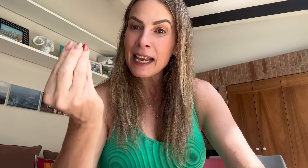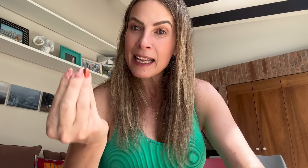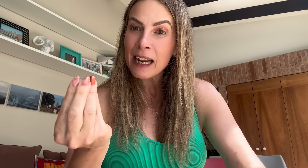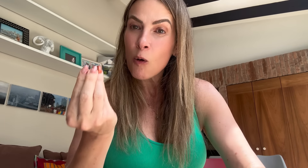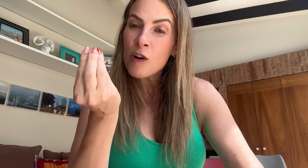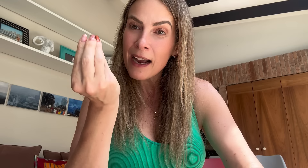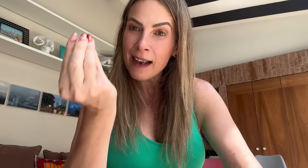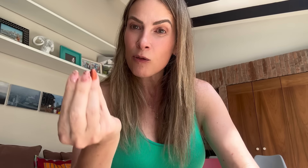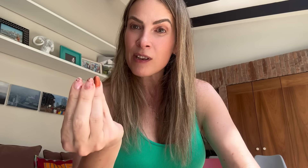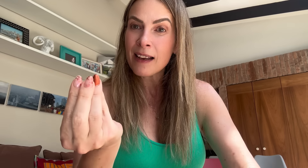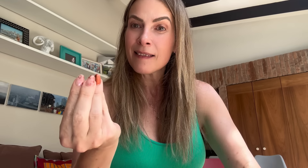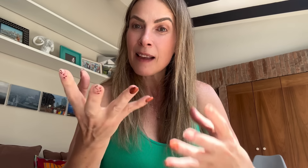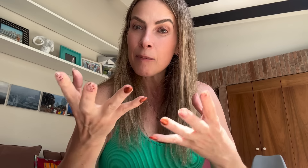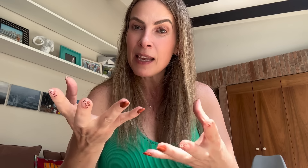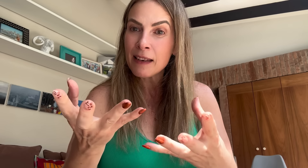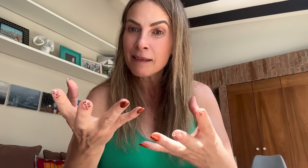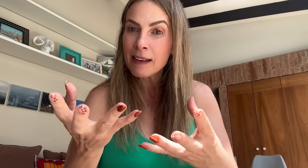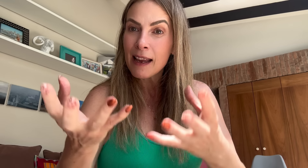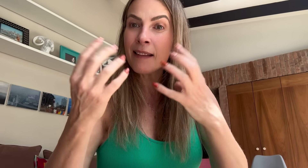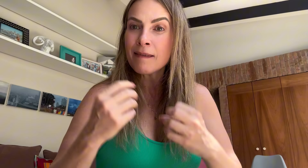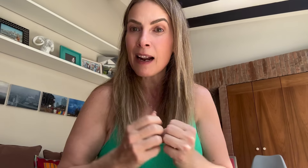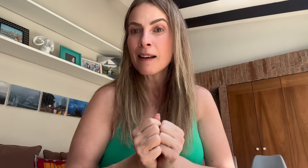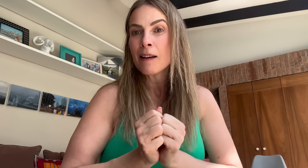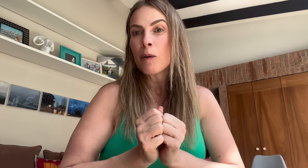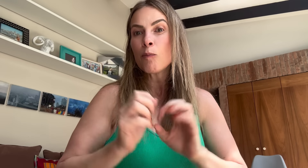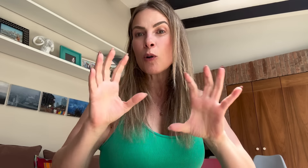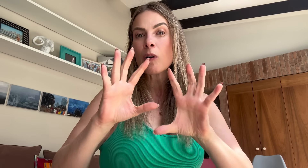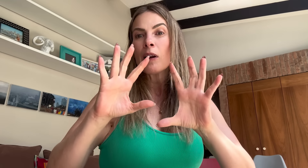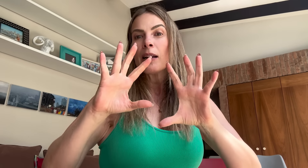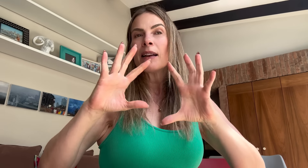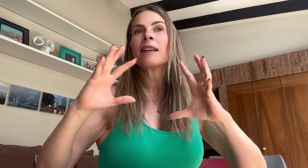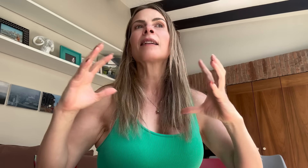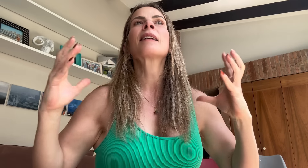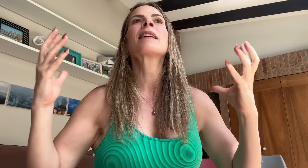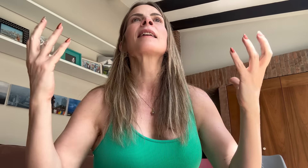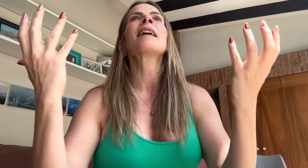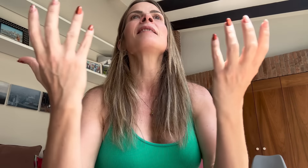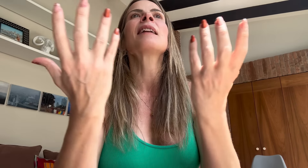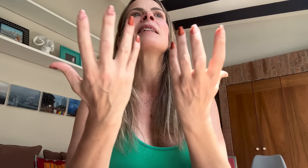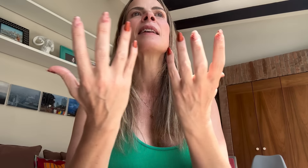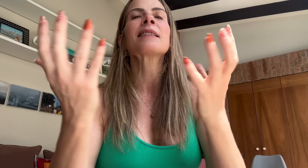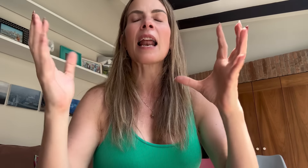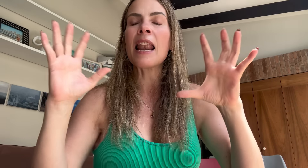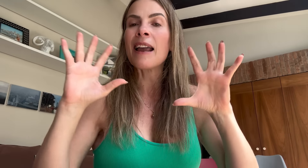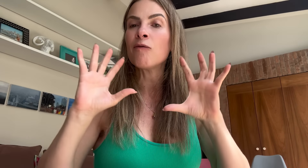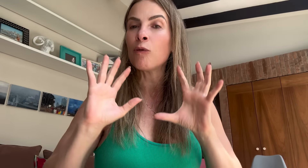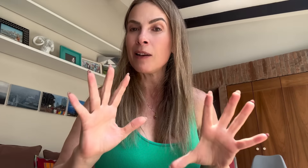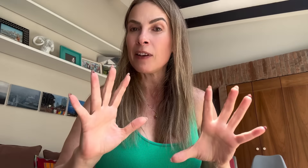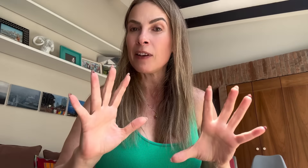de creer una causa también entra por qué intereses la envuelven. Y